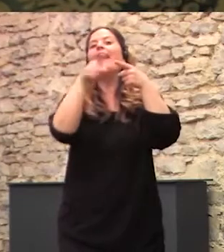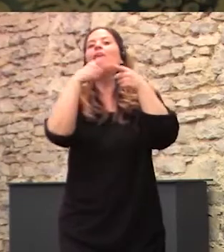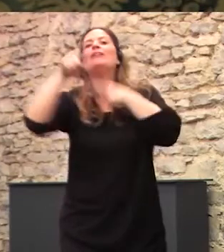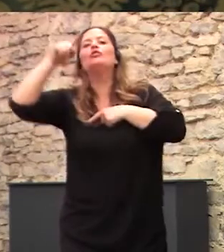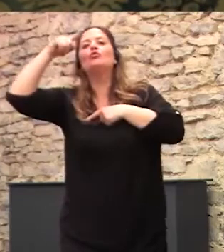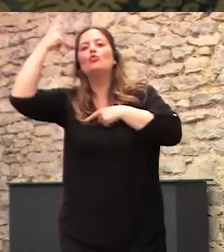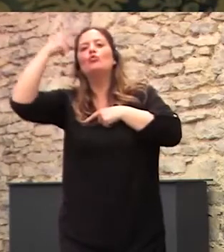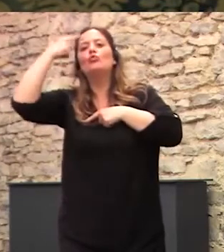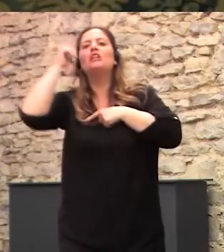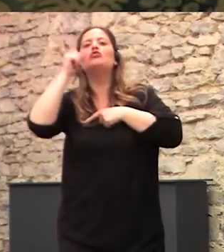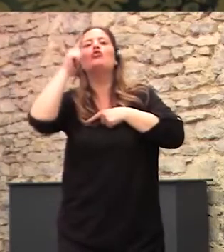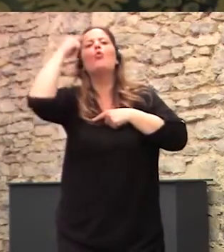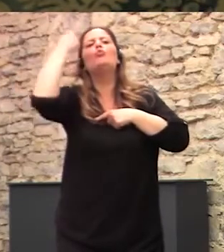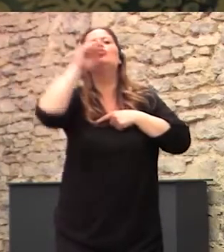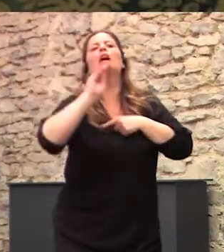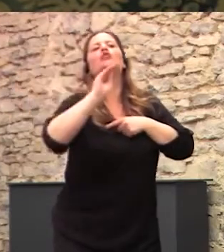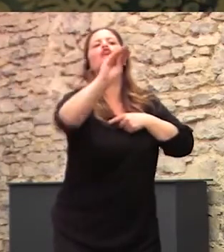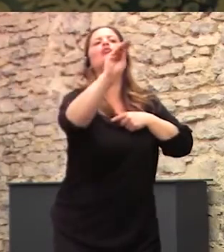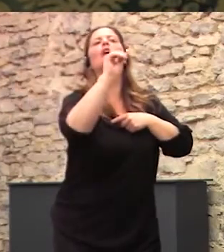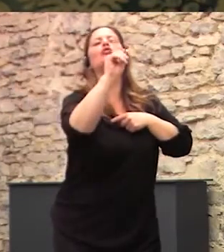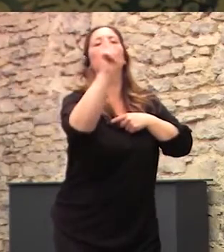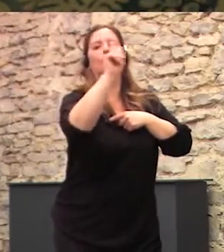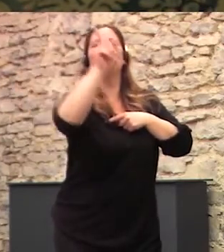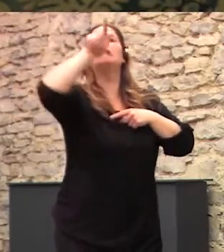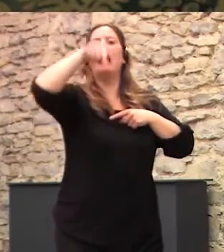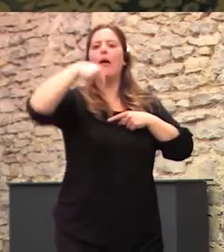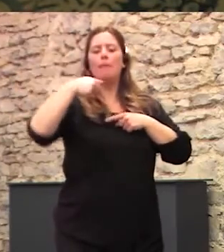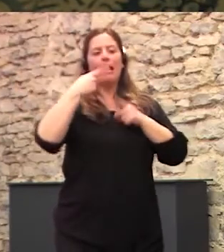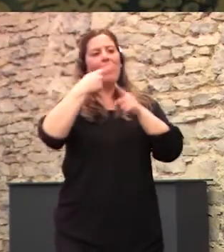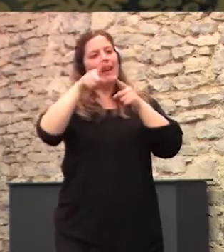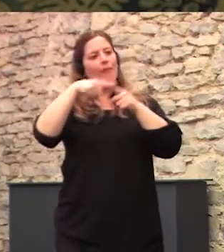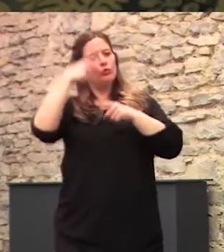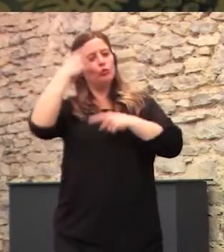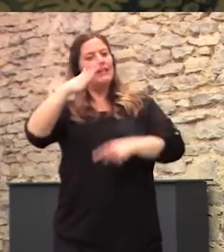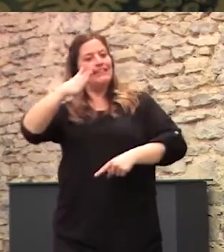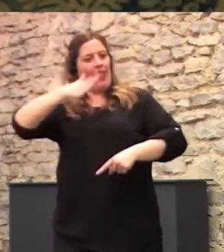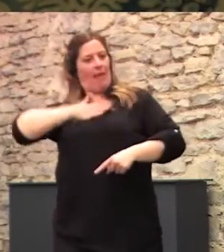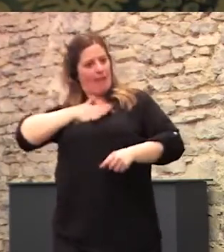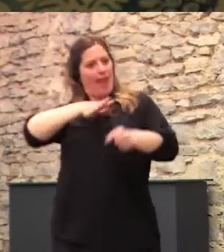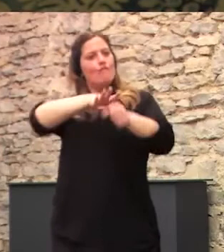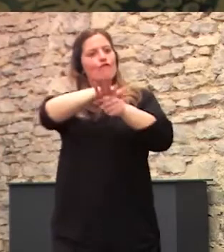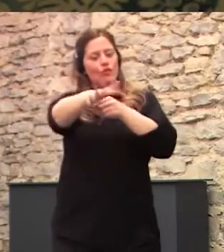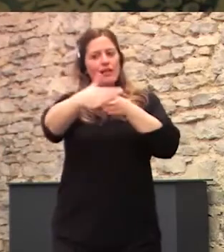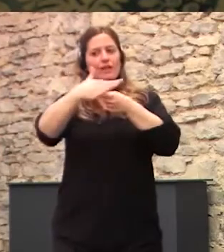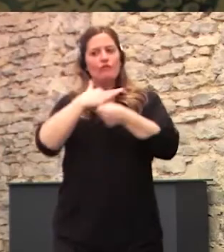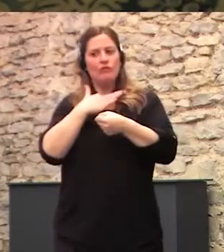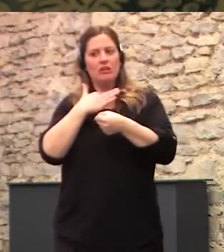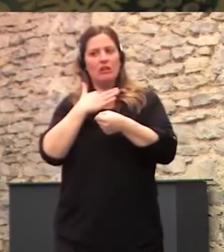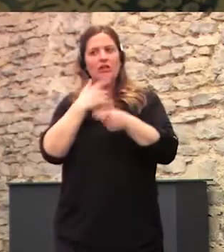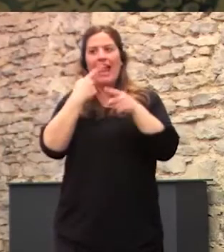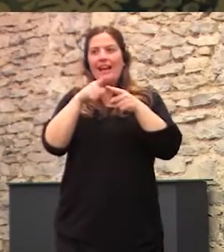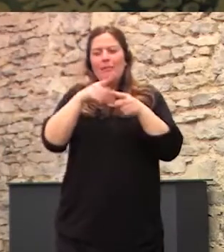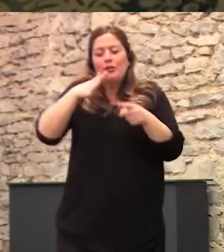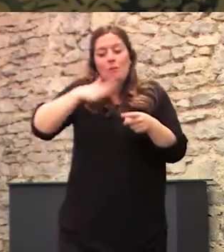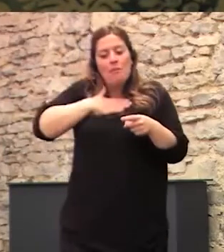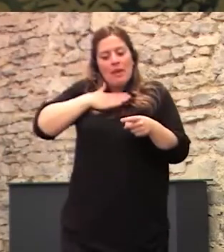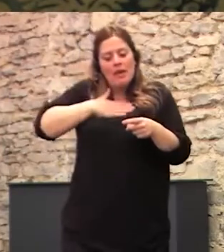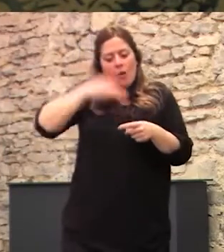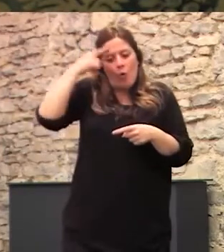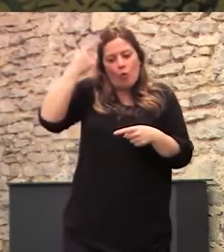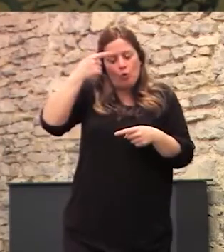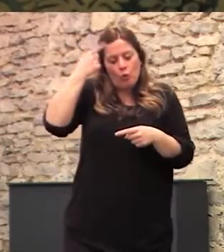solo de su cultura, sino también de la mía. ¿Qué elementos de mi propia cultura